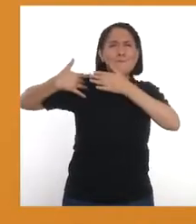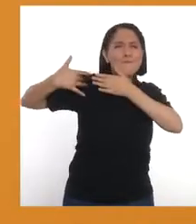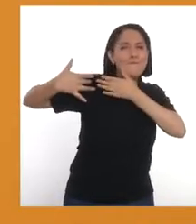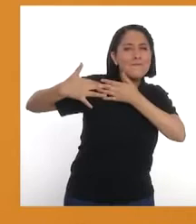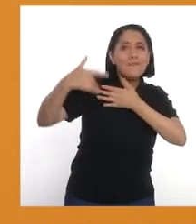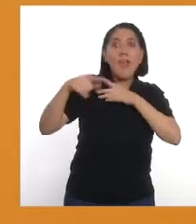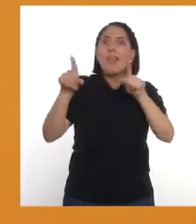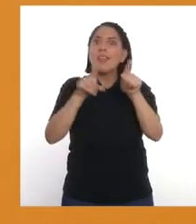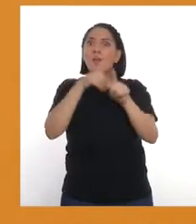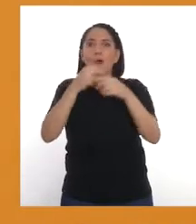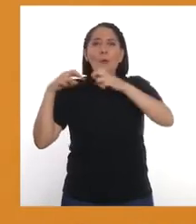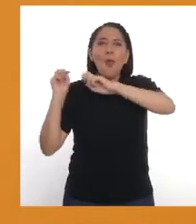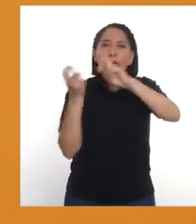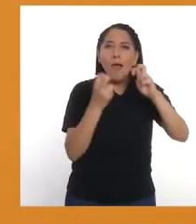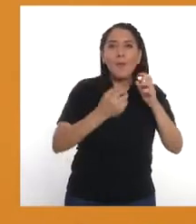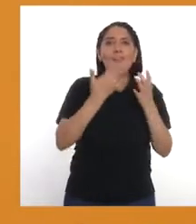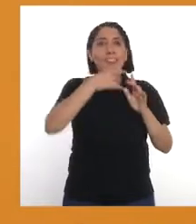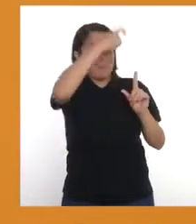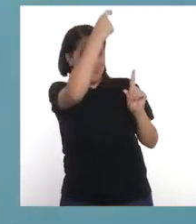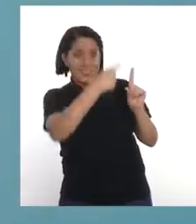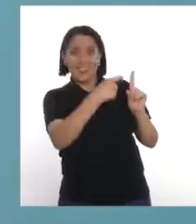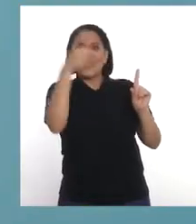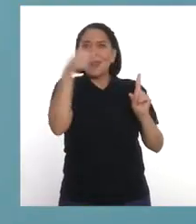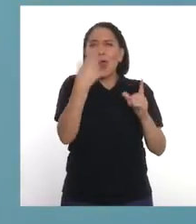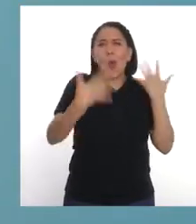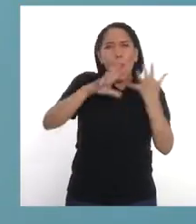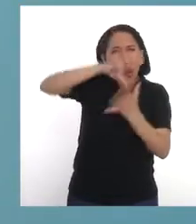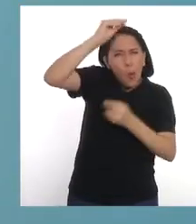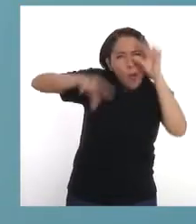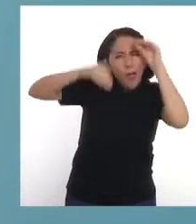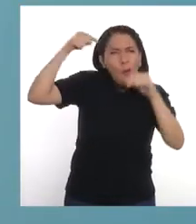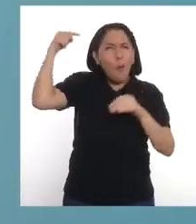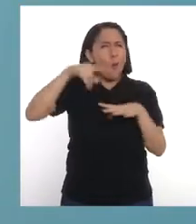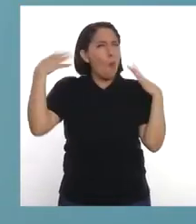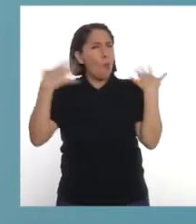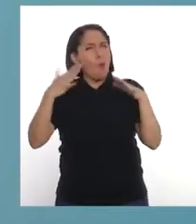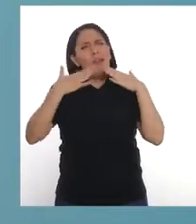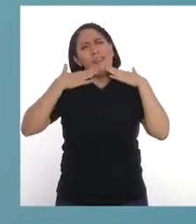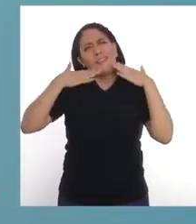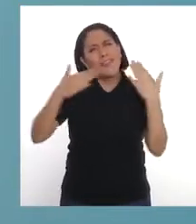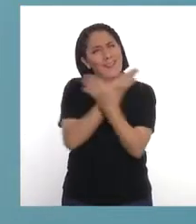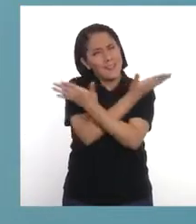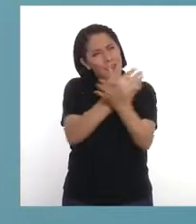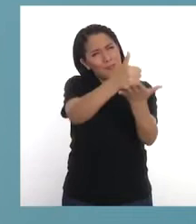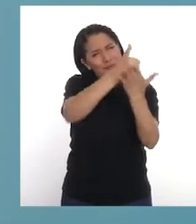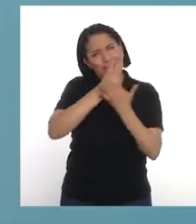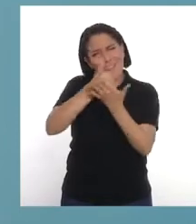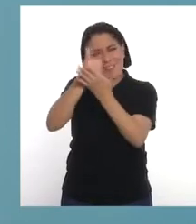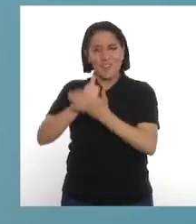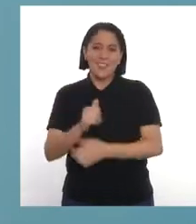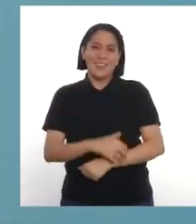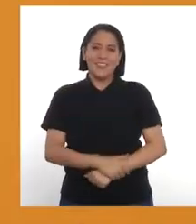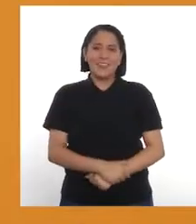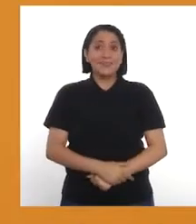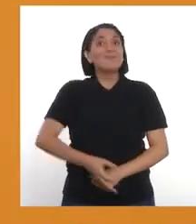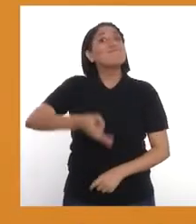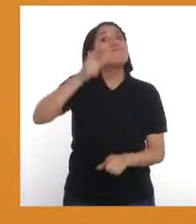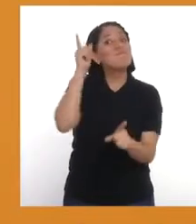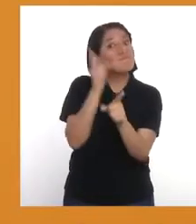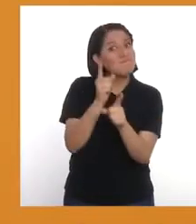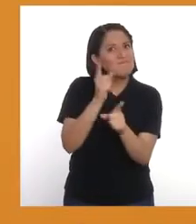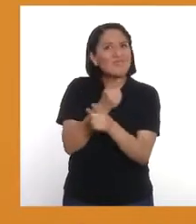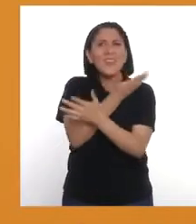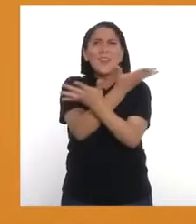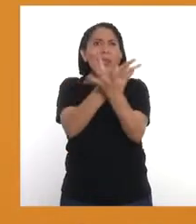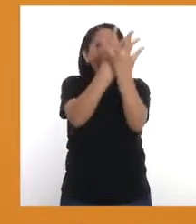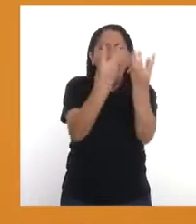seguir contando aventuras de nuestros personajes. Todo lo que hemos aprendido también ha sido gracias a su ayuda. Es verdad,